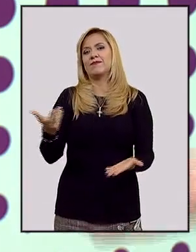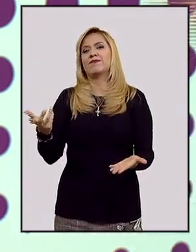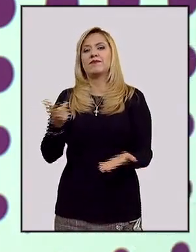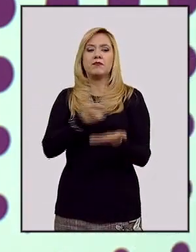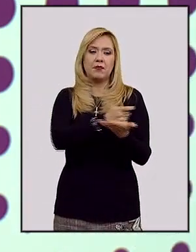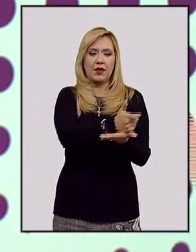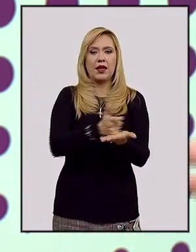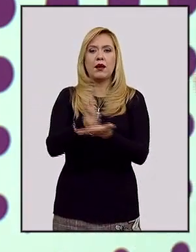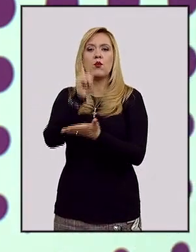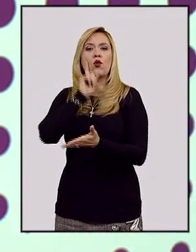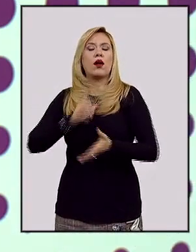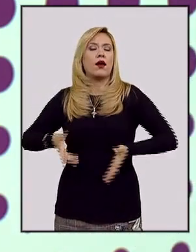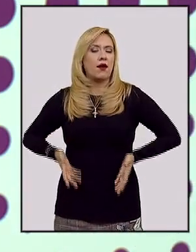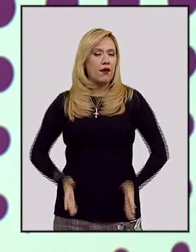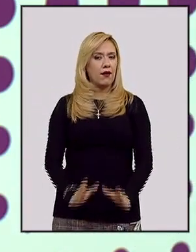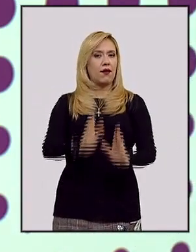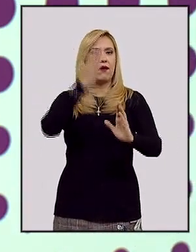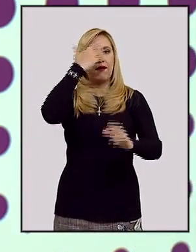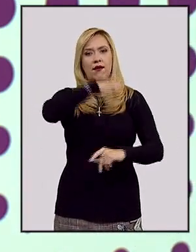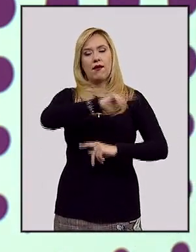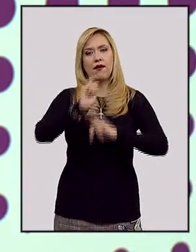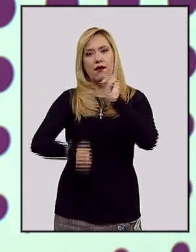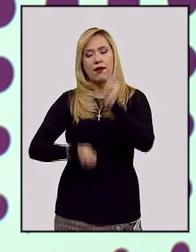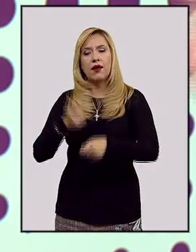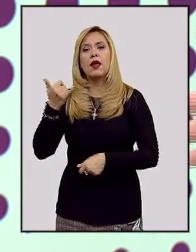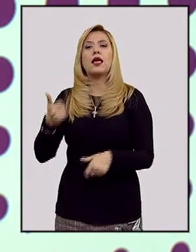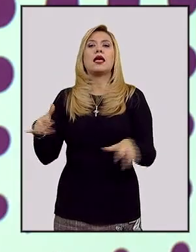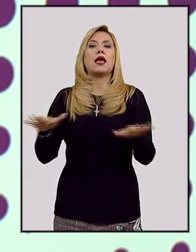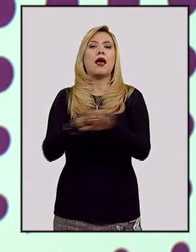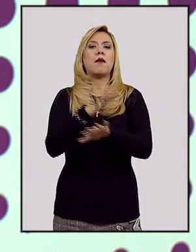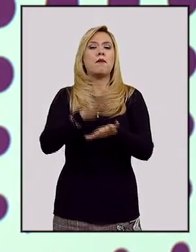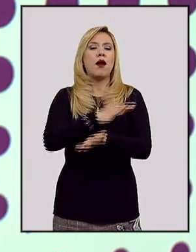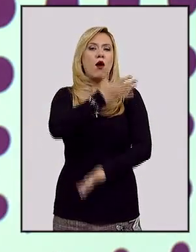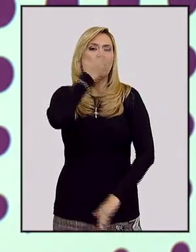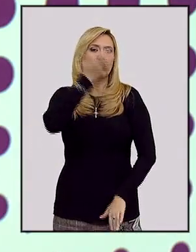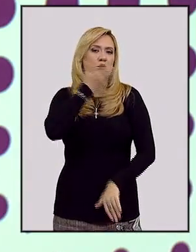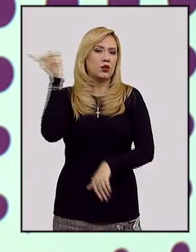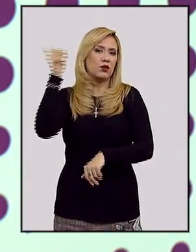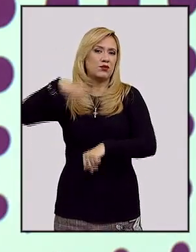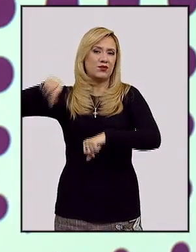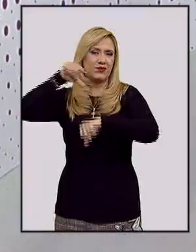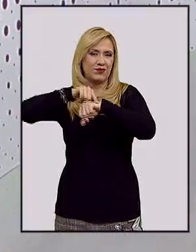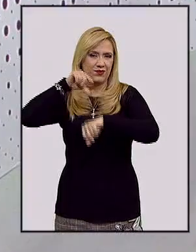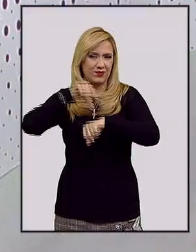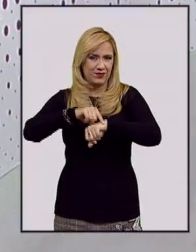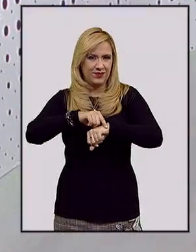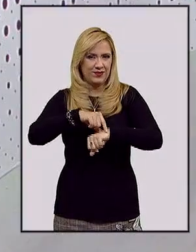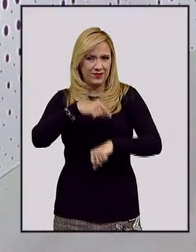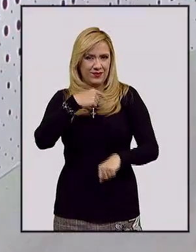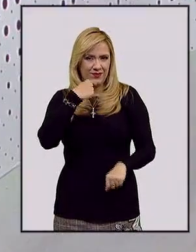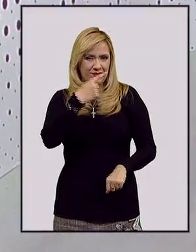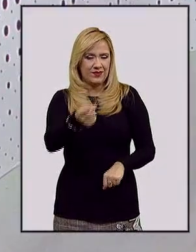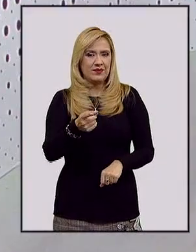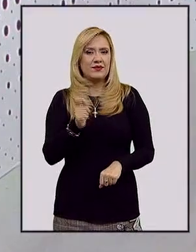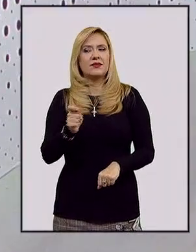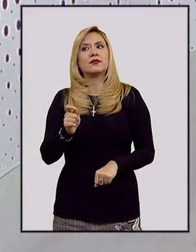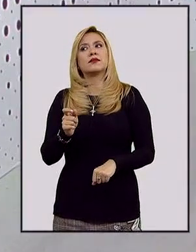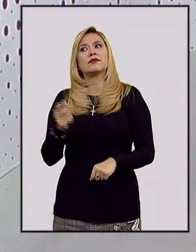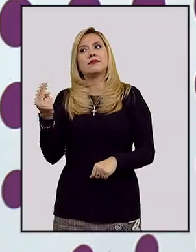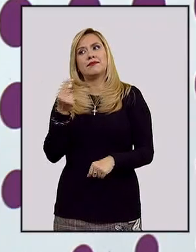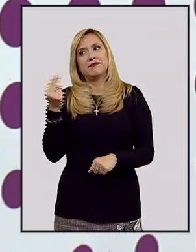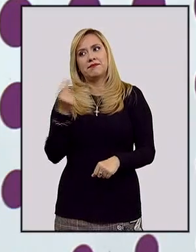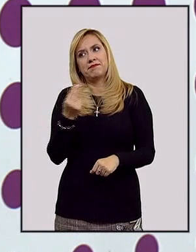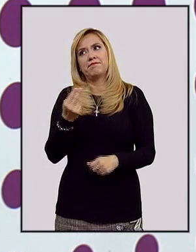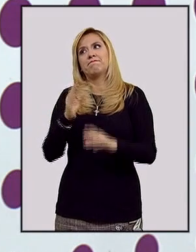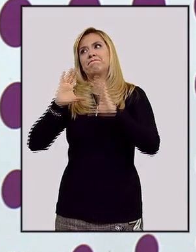presupuestales, cambiar también, modificar todos estos hábitos médicos que ya comentaba Diana, desde la educación de